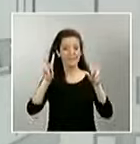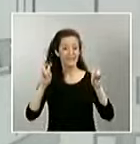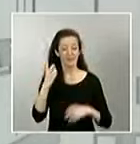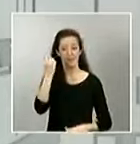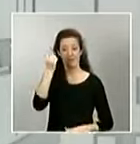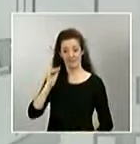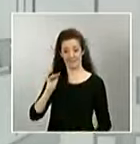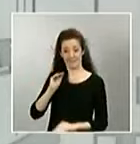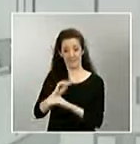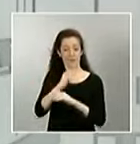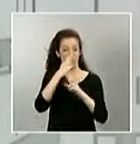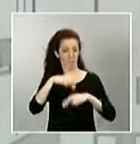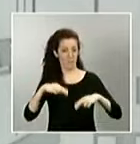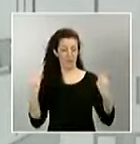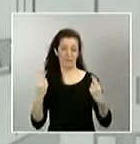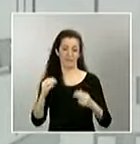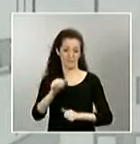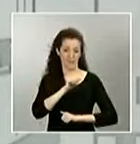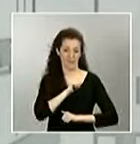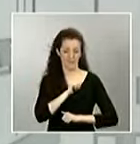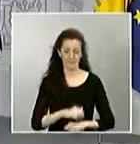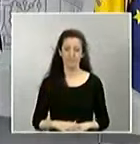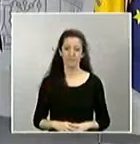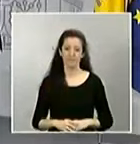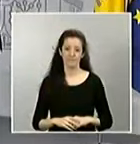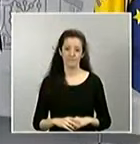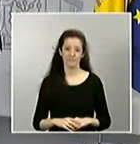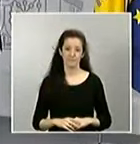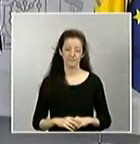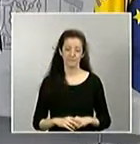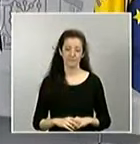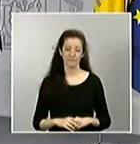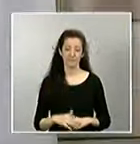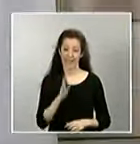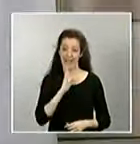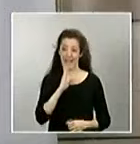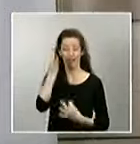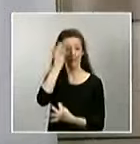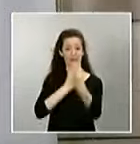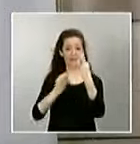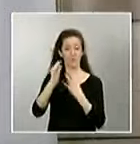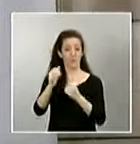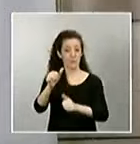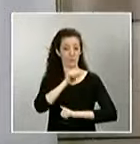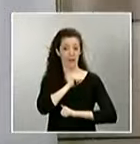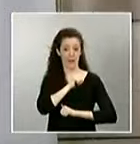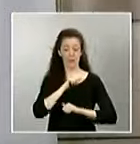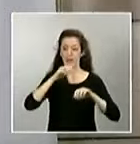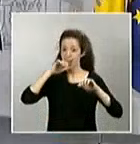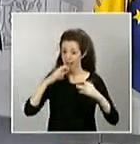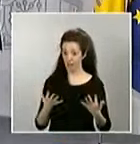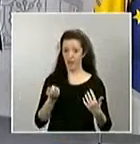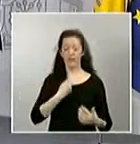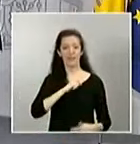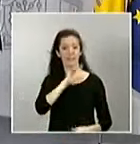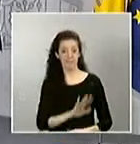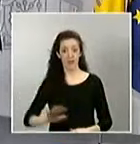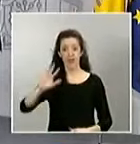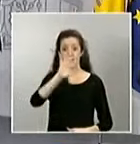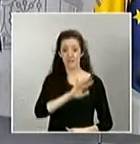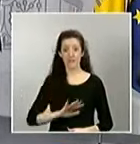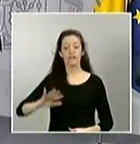desempleo. En lo que atañe a los datos de paro registrado, a día de hoy España tiene un incremento